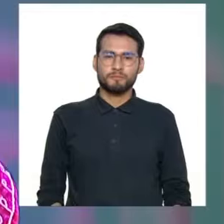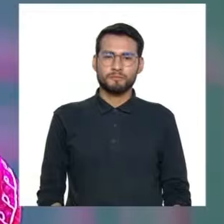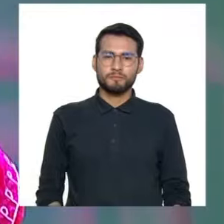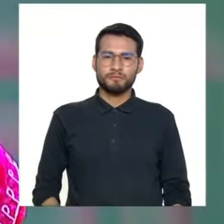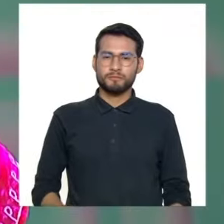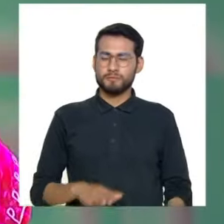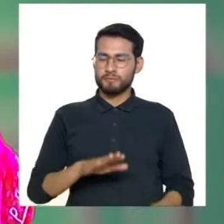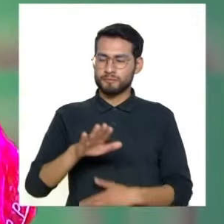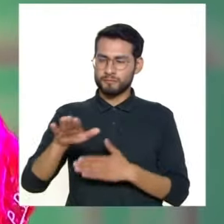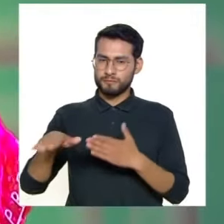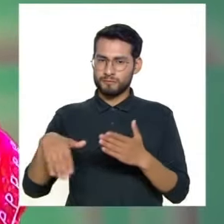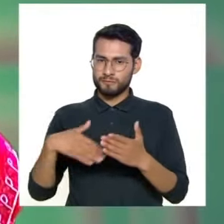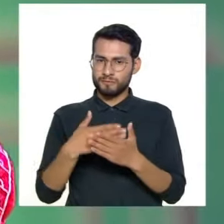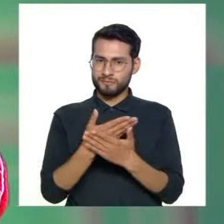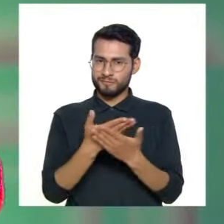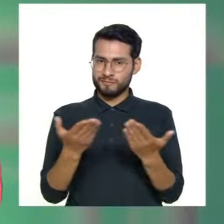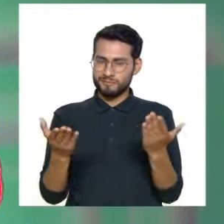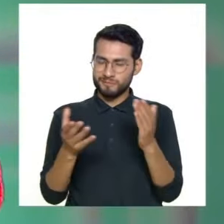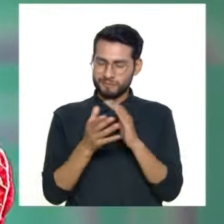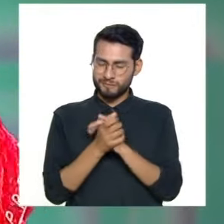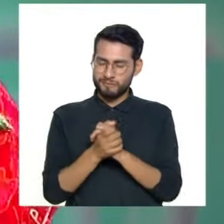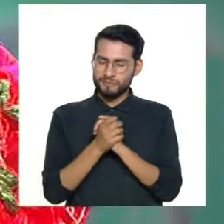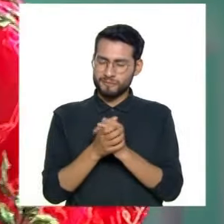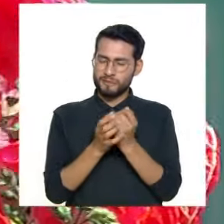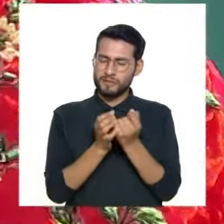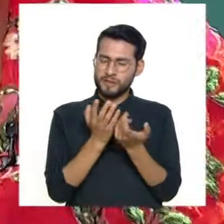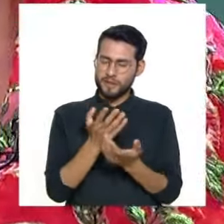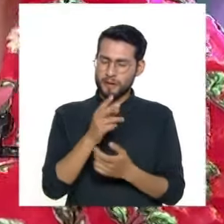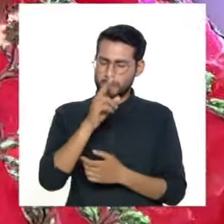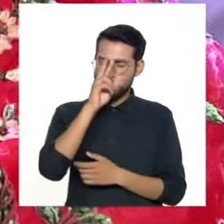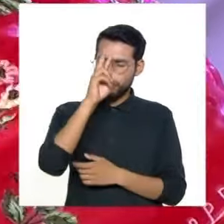todos Unidos por nuestra música